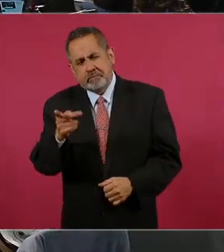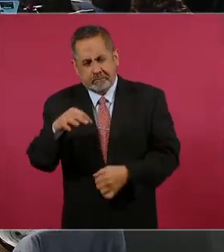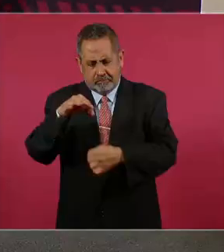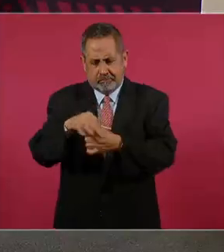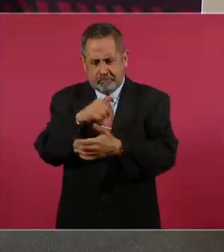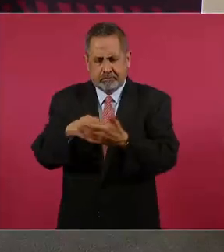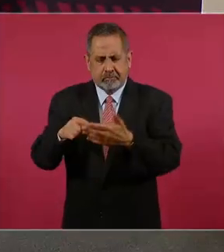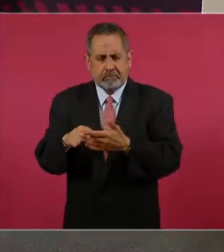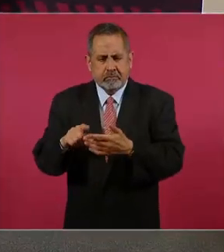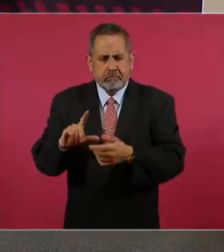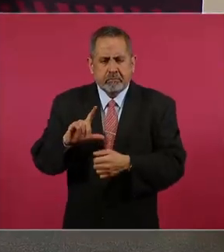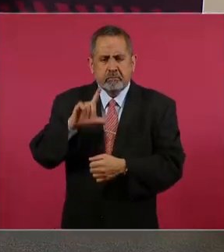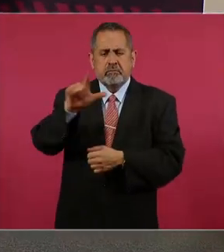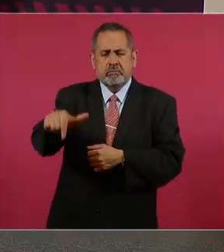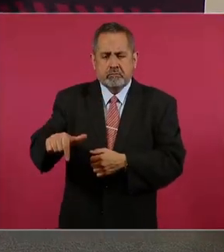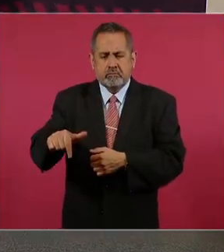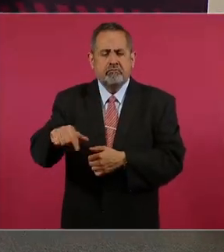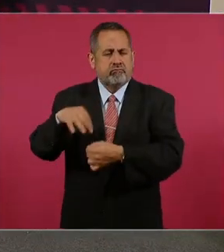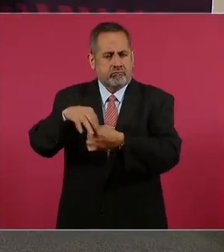sí